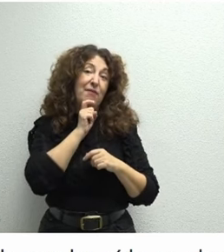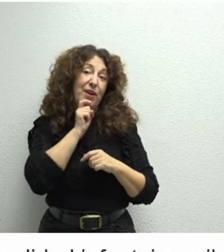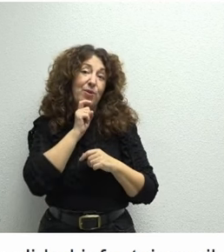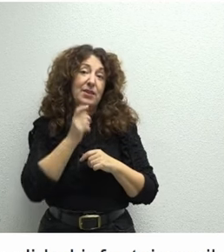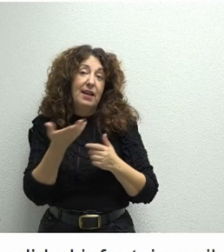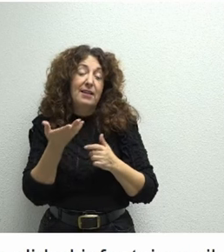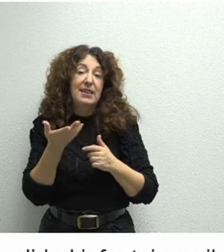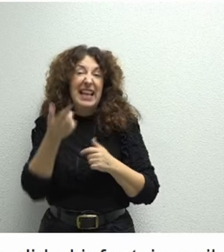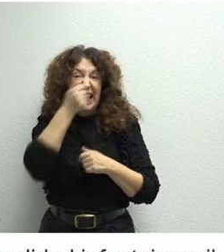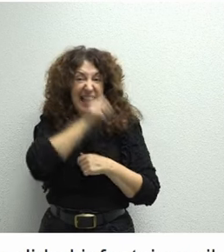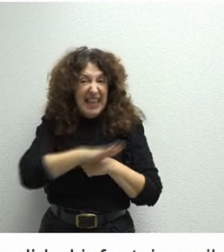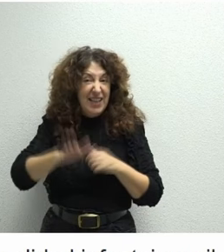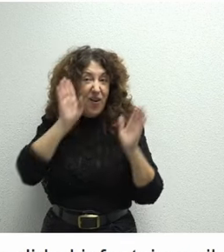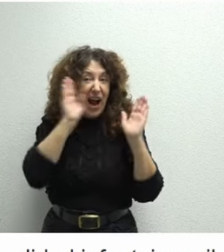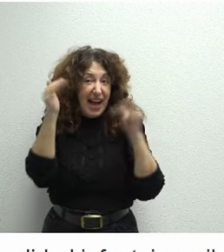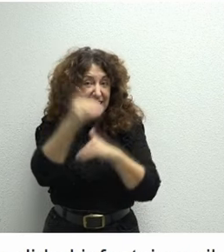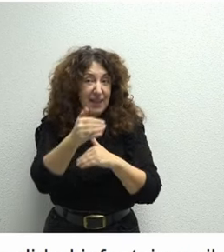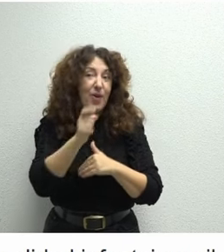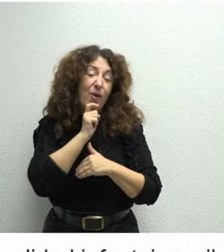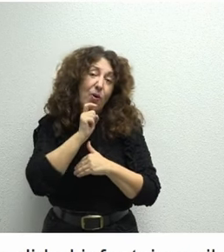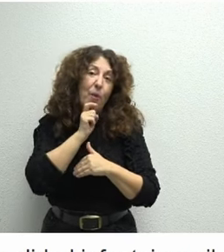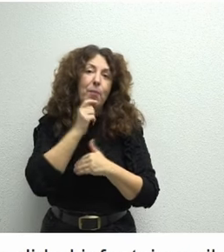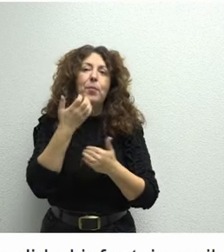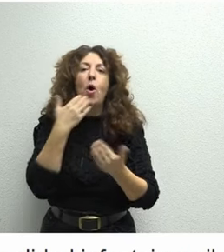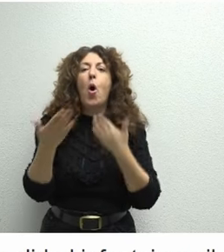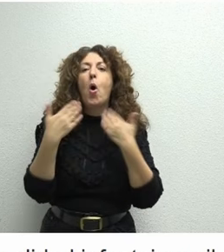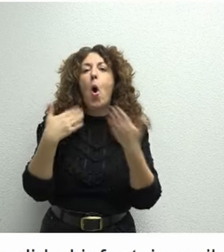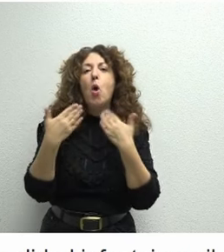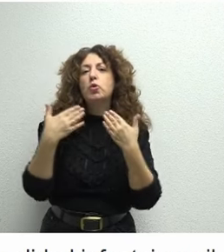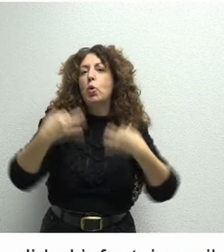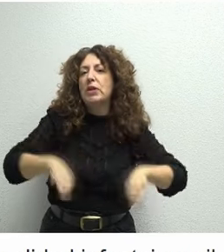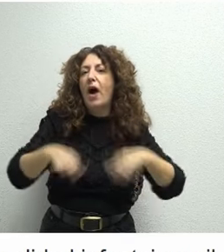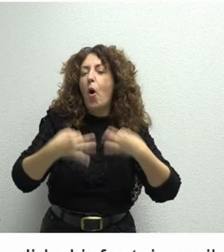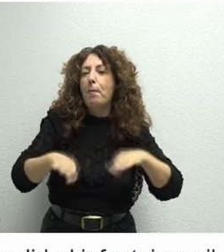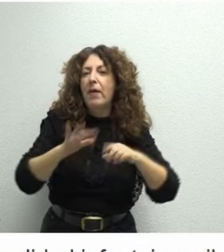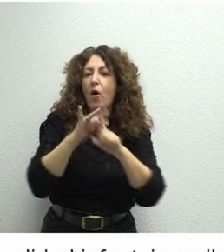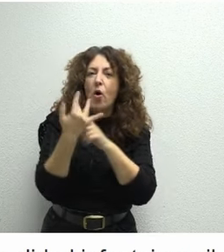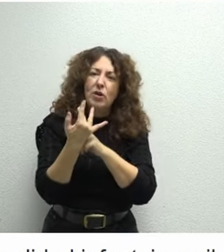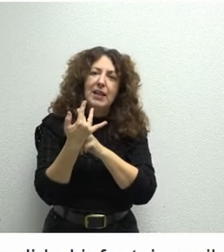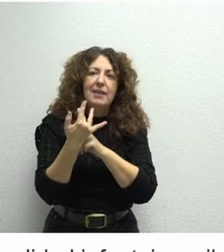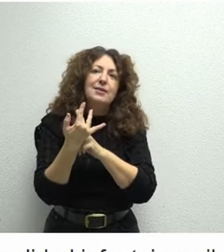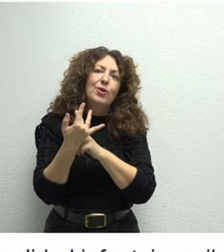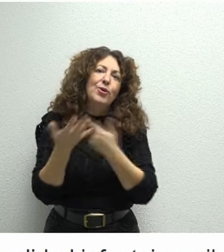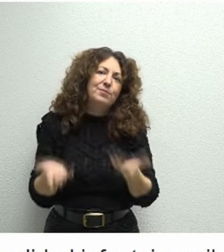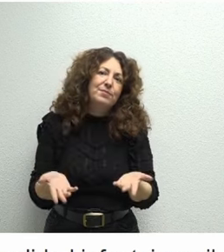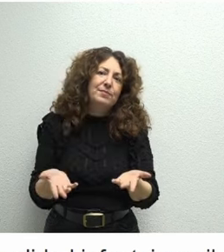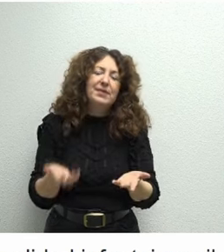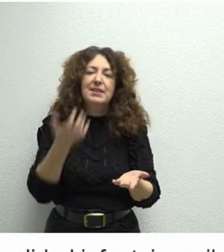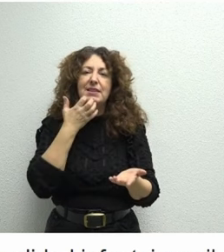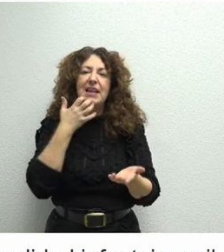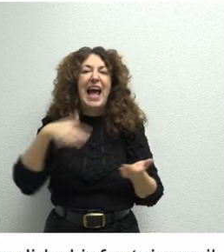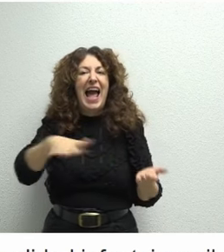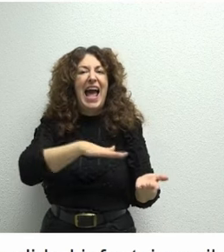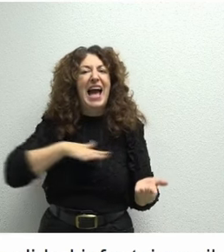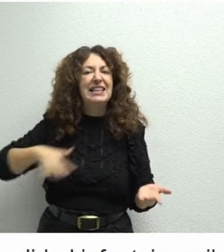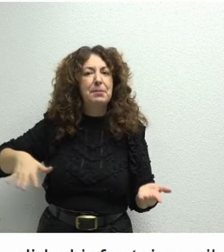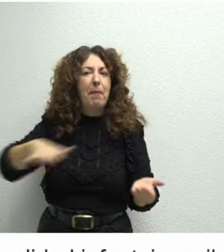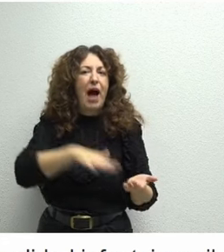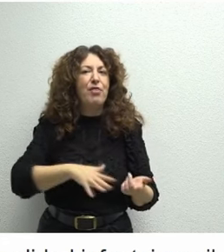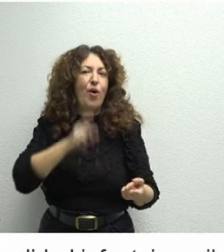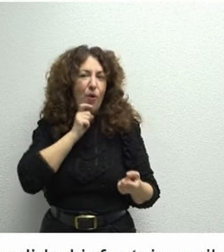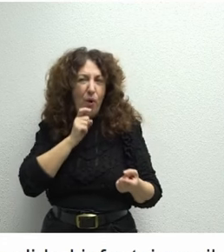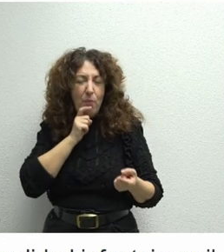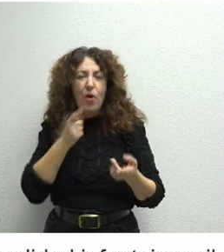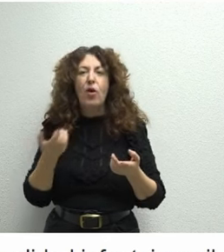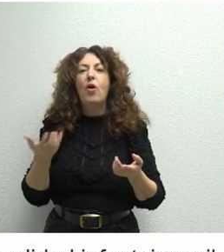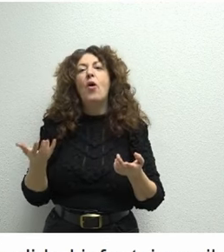estos niños en los contextos de una consulta convencional Pues creo que son obvios no en cuanto a los espacios en cuanto a la